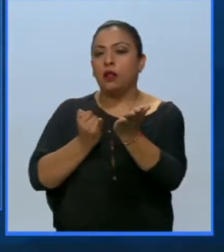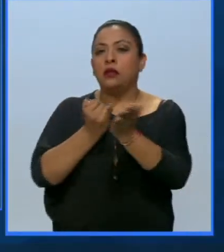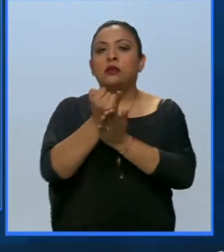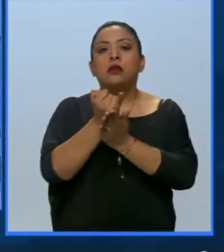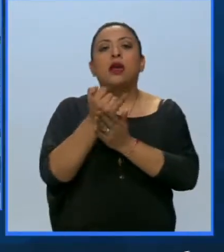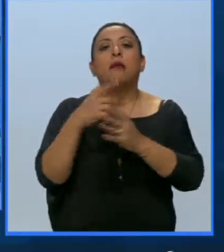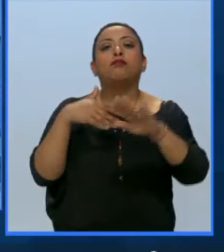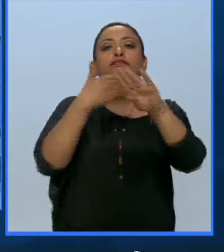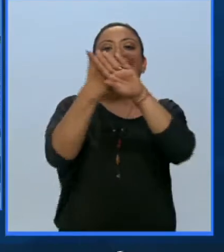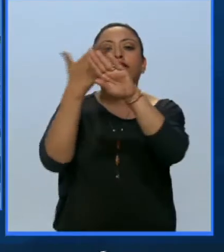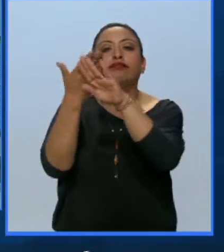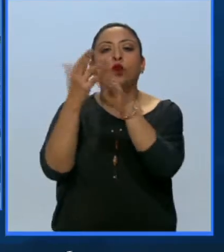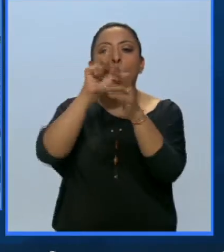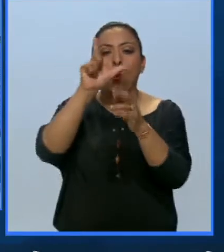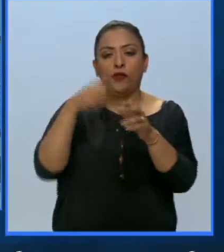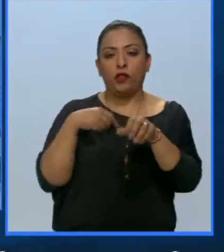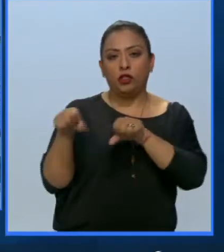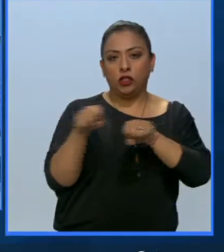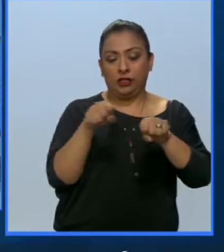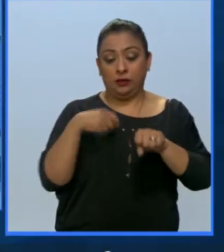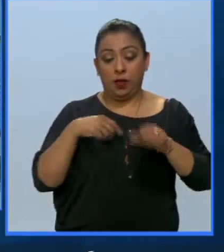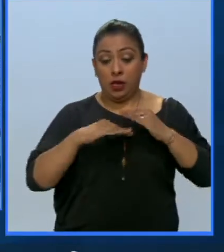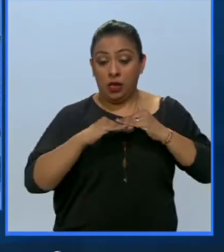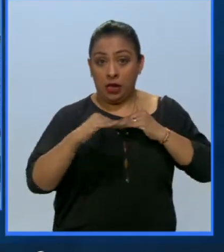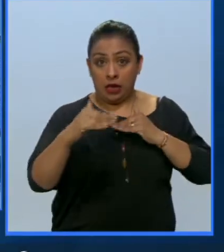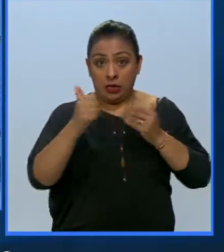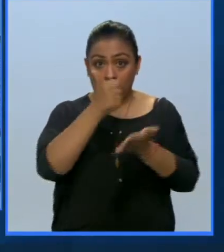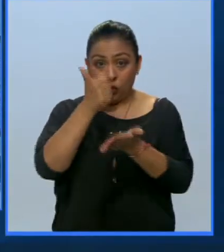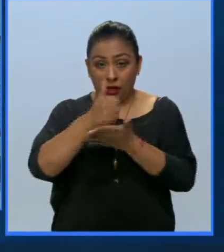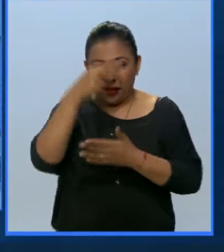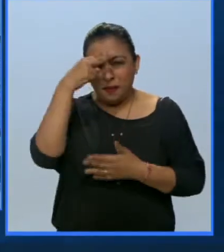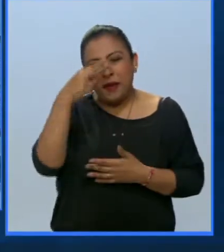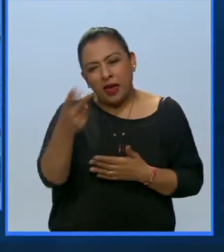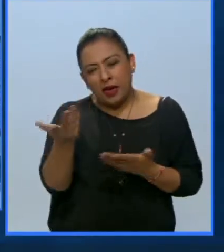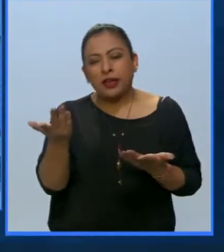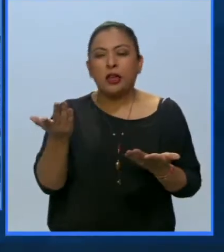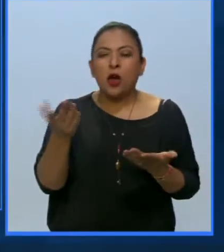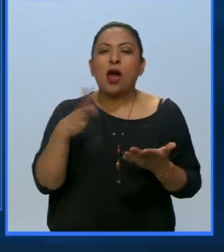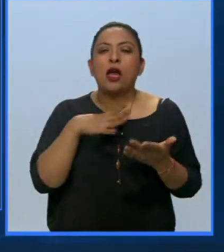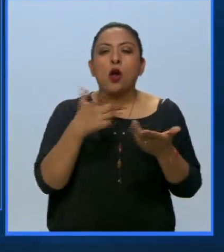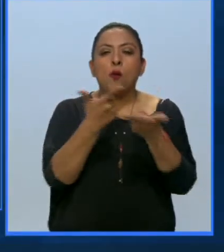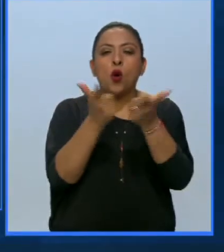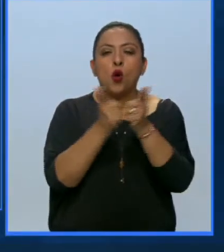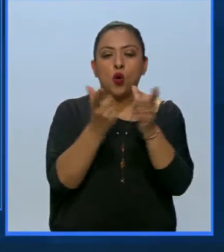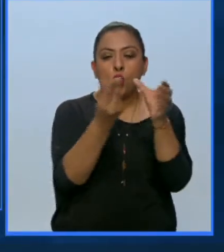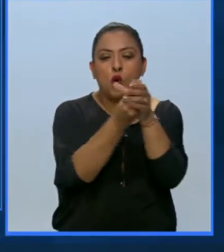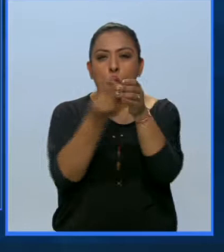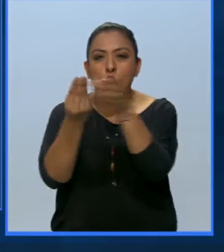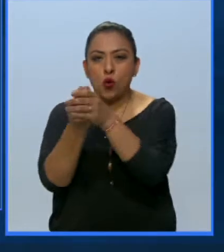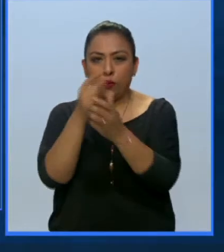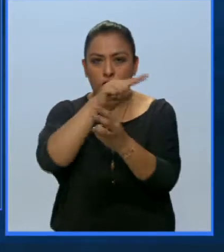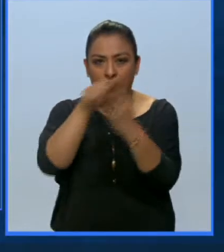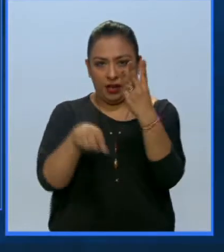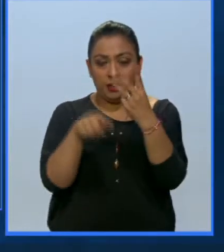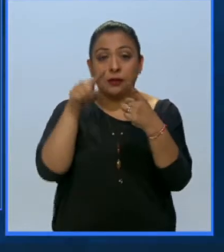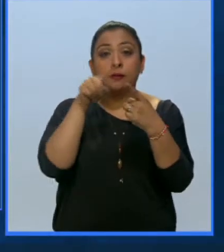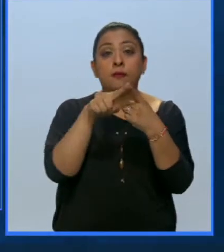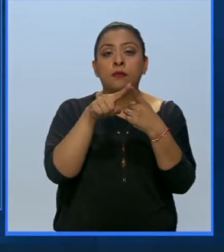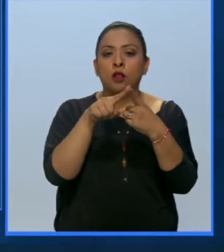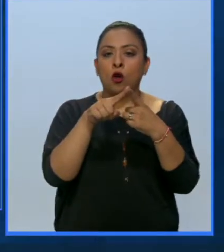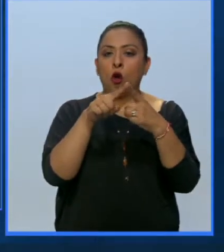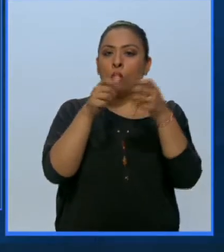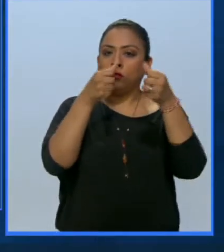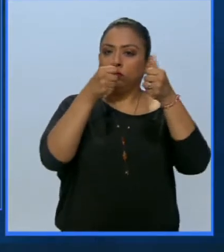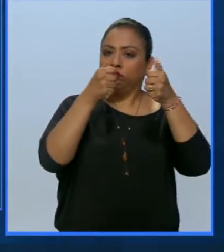sismo. Geotécnicamente, el suelo de la Ciudad de México está, digamos, clasificado en tres tipos diferentes. La zona de suelo